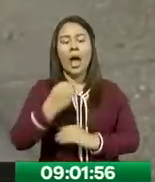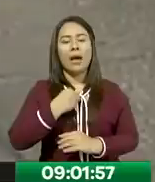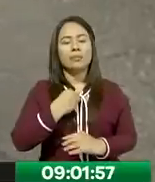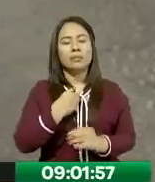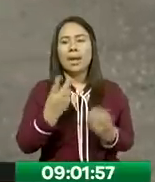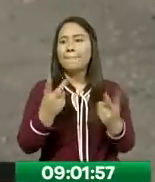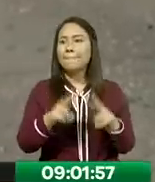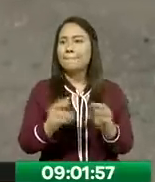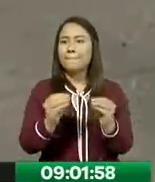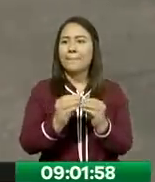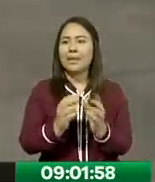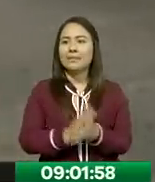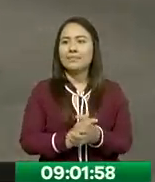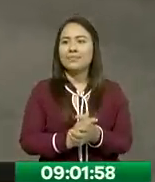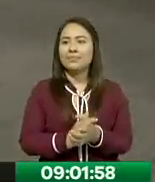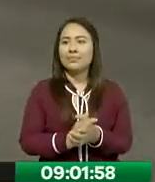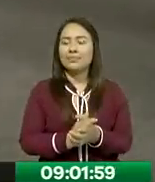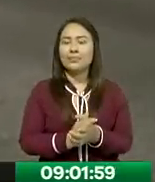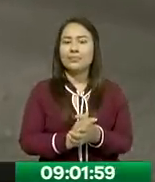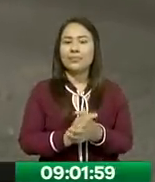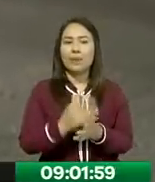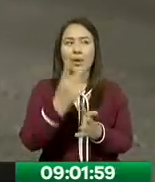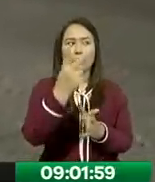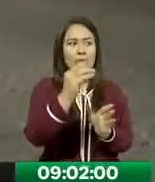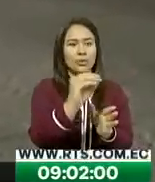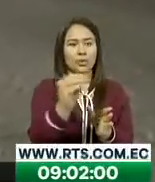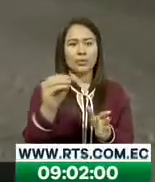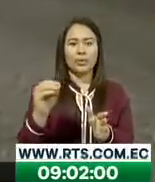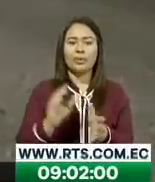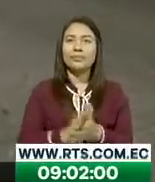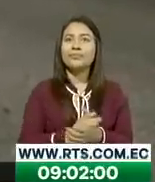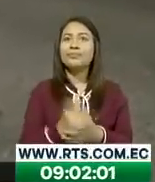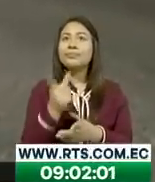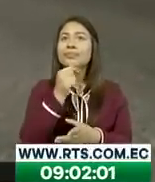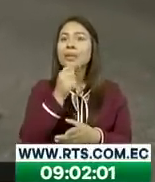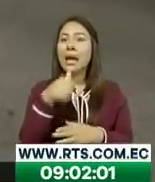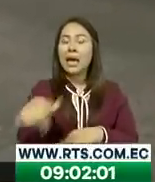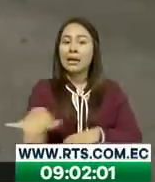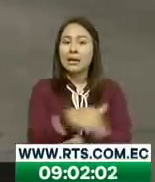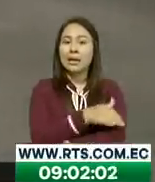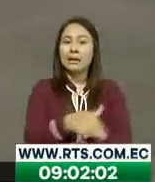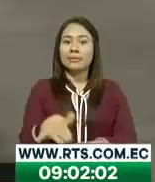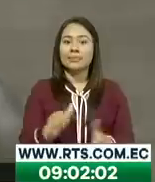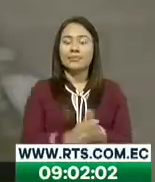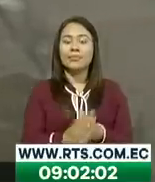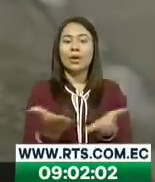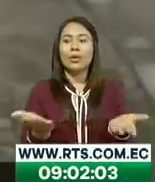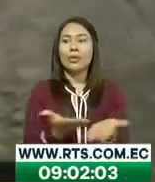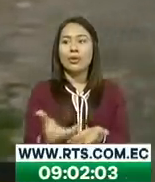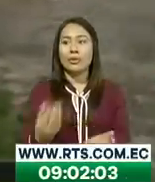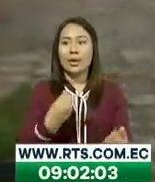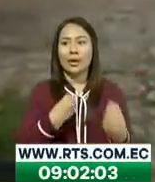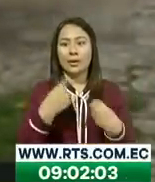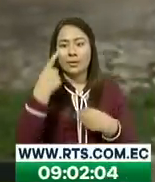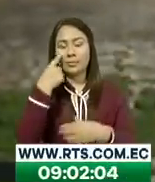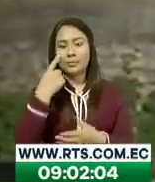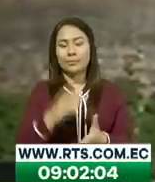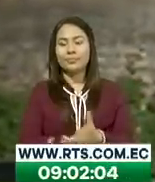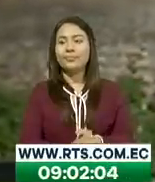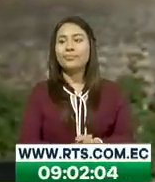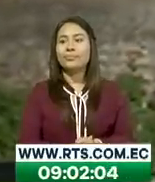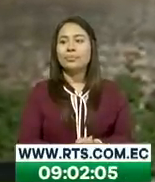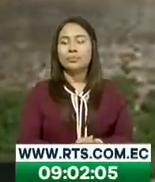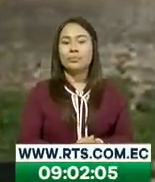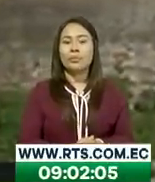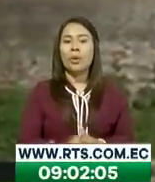de seguridad que existen en esta zona. Dos jóvenes que caminaban por esta acera en la cual me encuentro yo, una de ellas